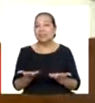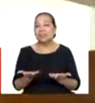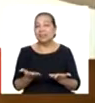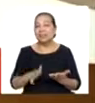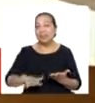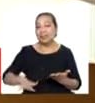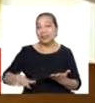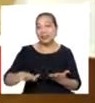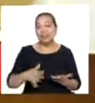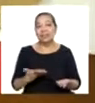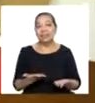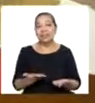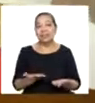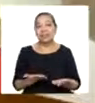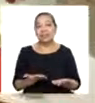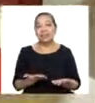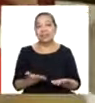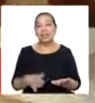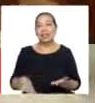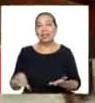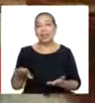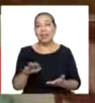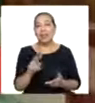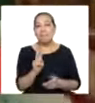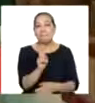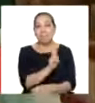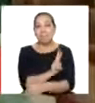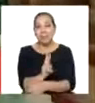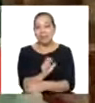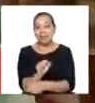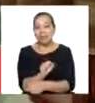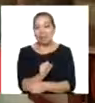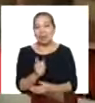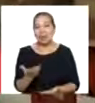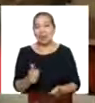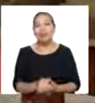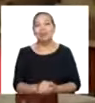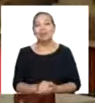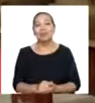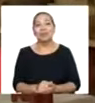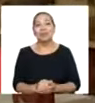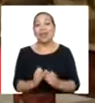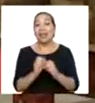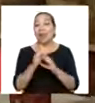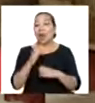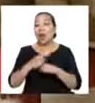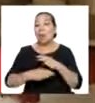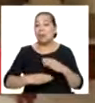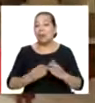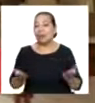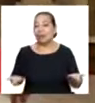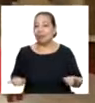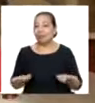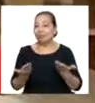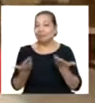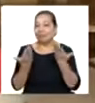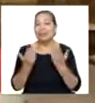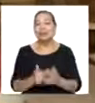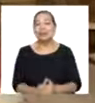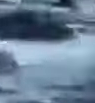desde este punto de el distrito de Villa El Salvador a propósito del Día Mundial del Emprendedor.